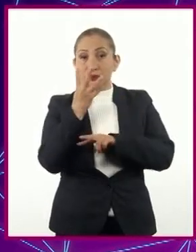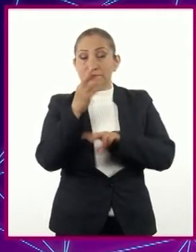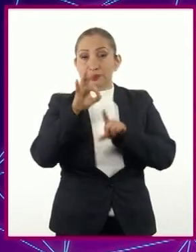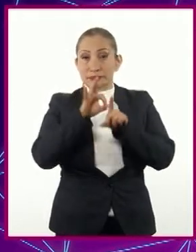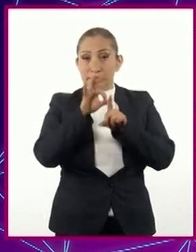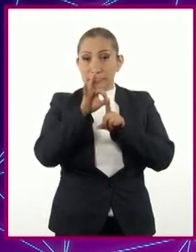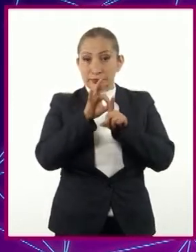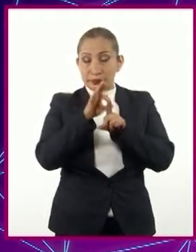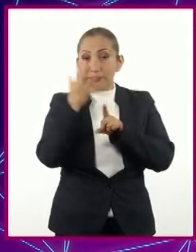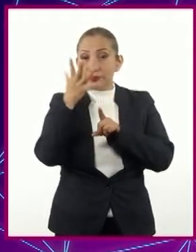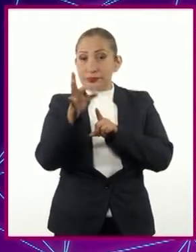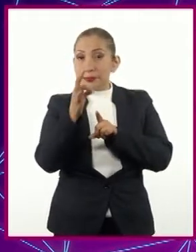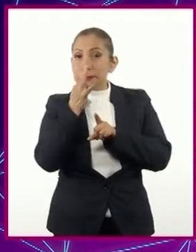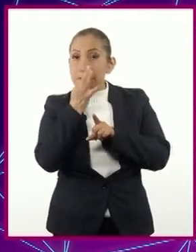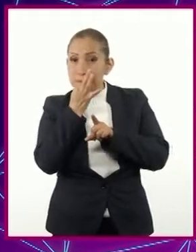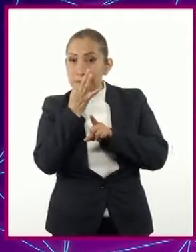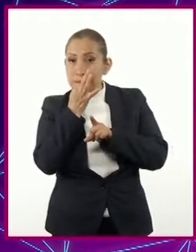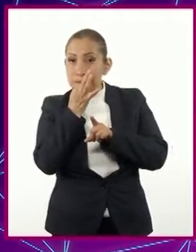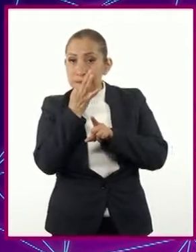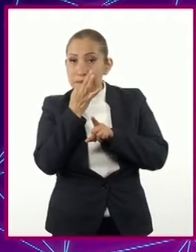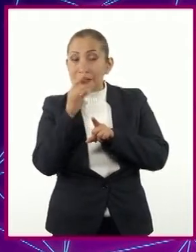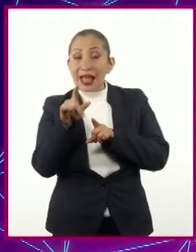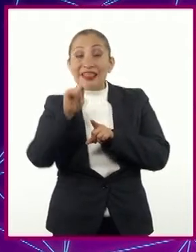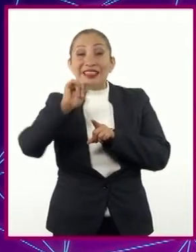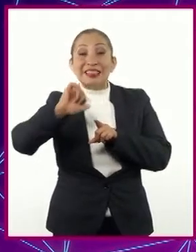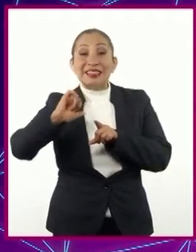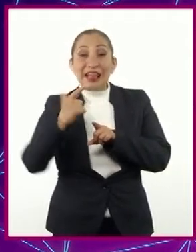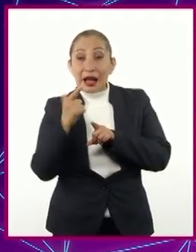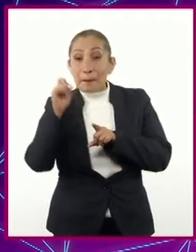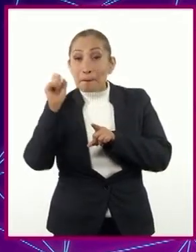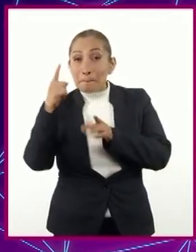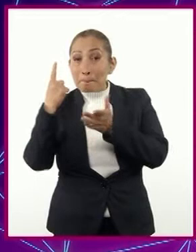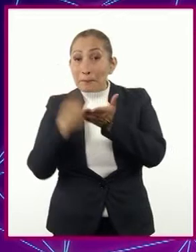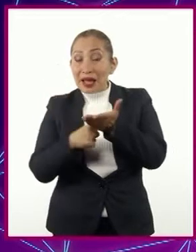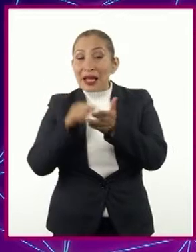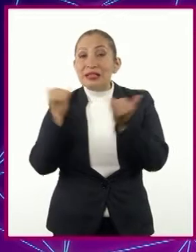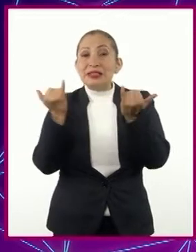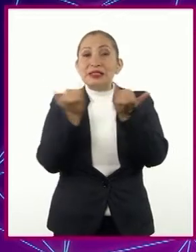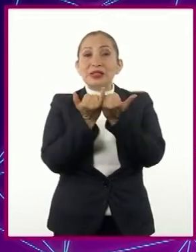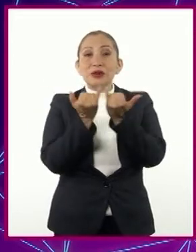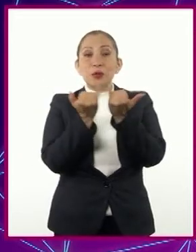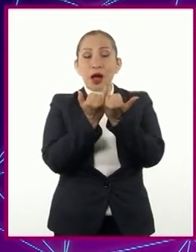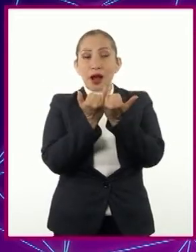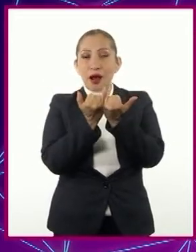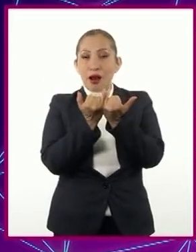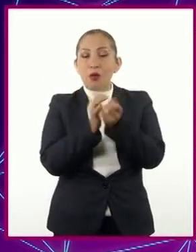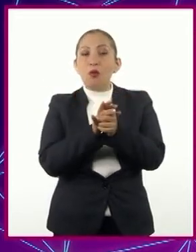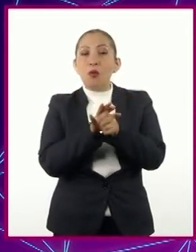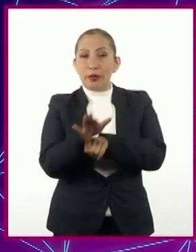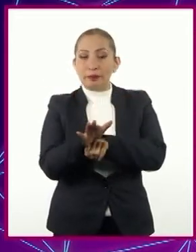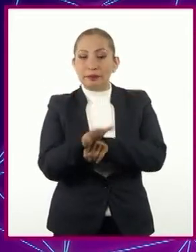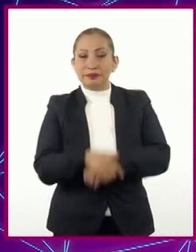grados 10 minutos en la función tangente es igual a